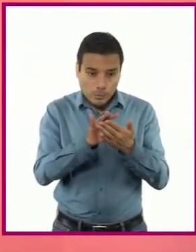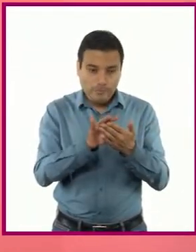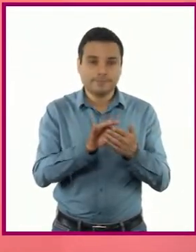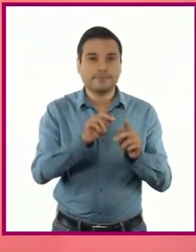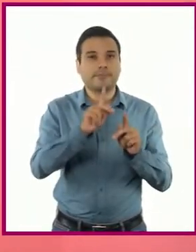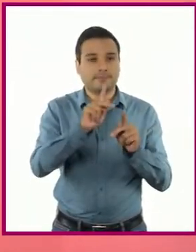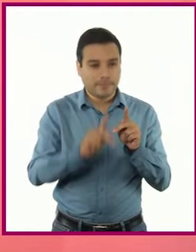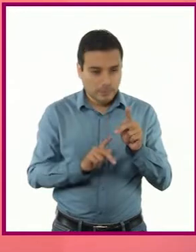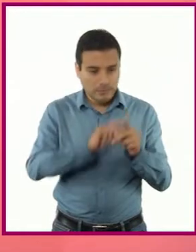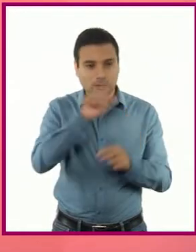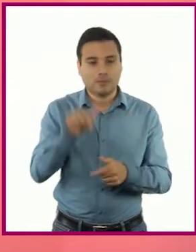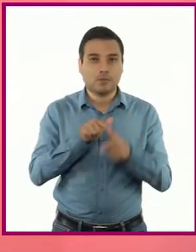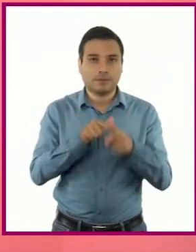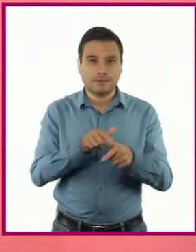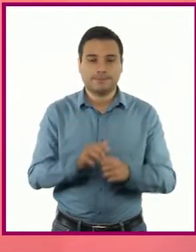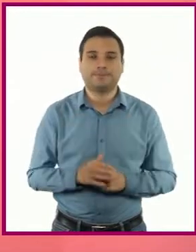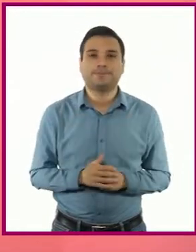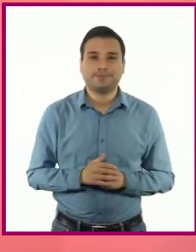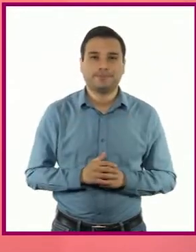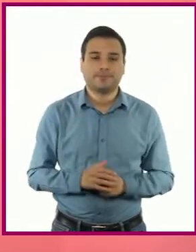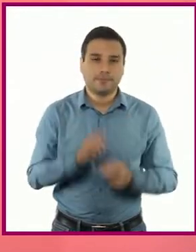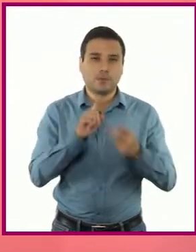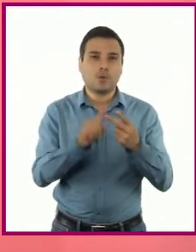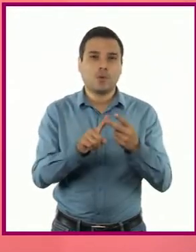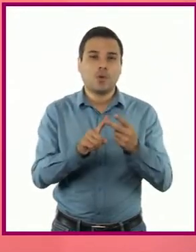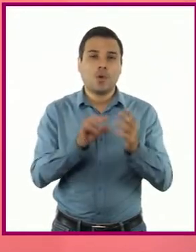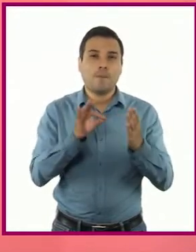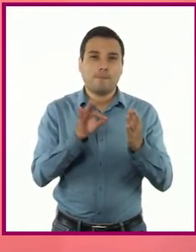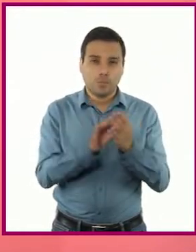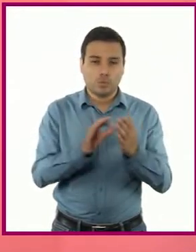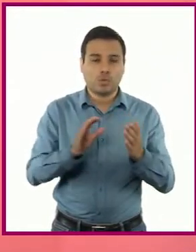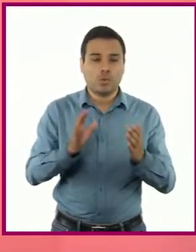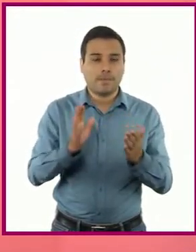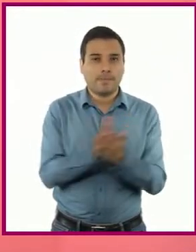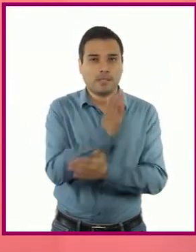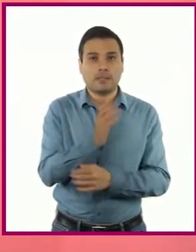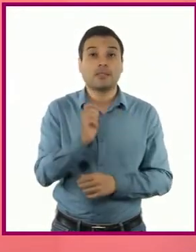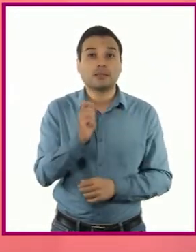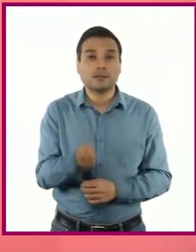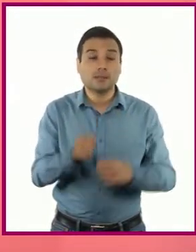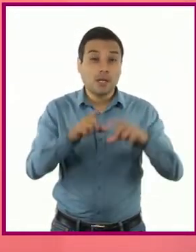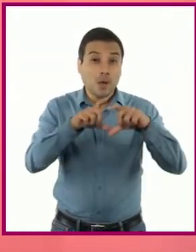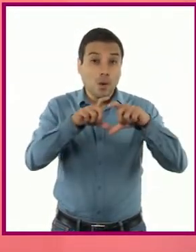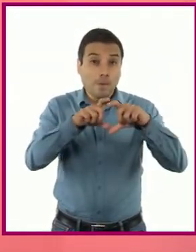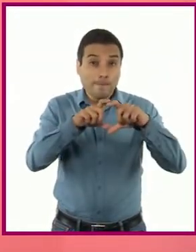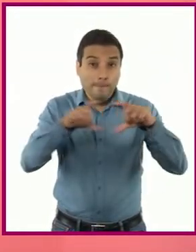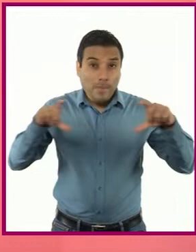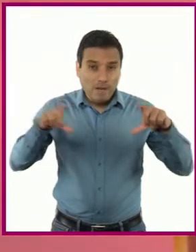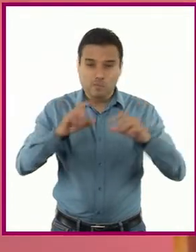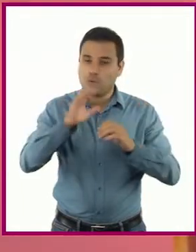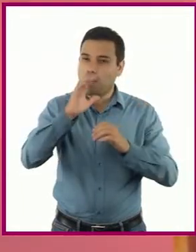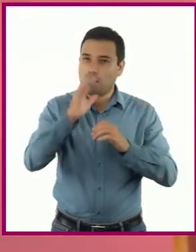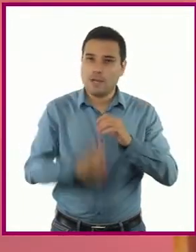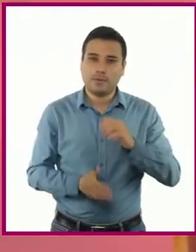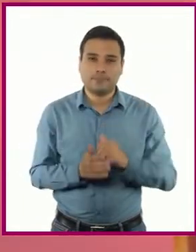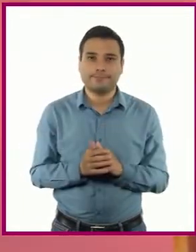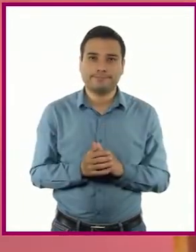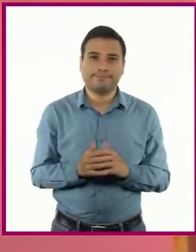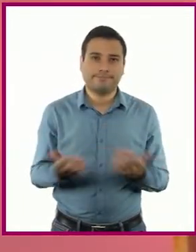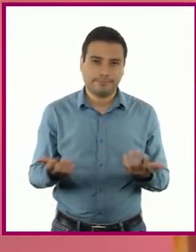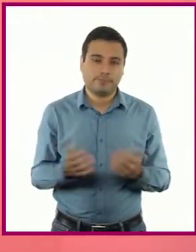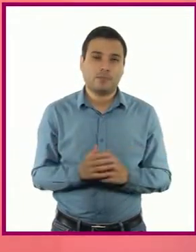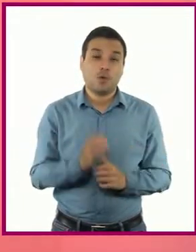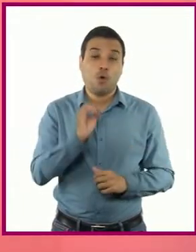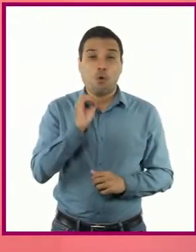2. Punto y aparte. Es el límite final de un párrafo. Se aplica para separar los subtemas